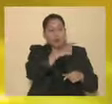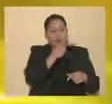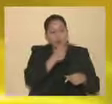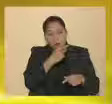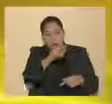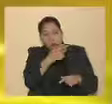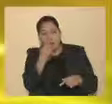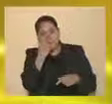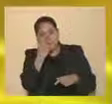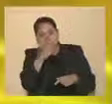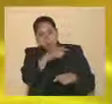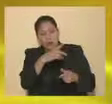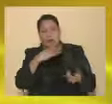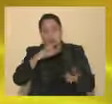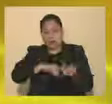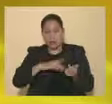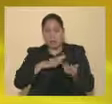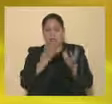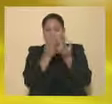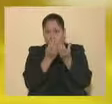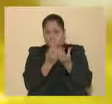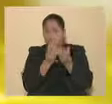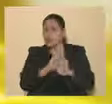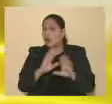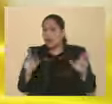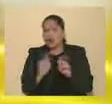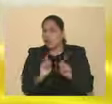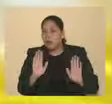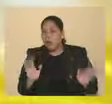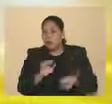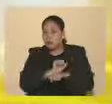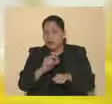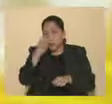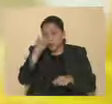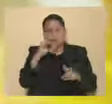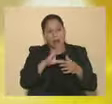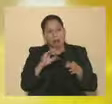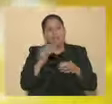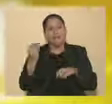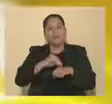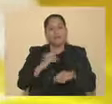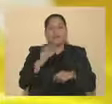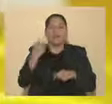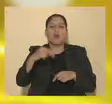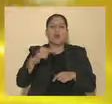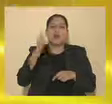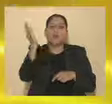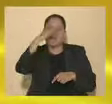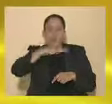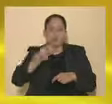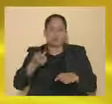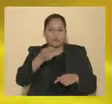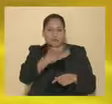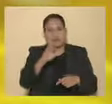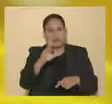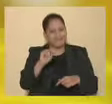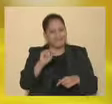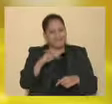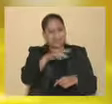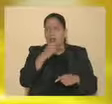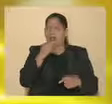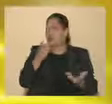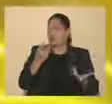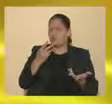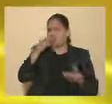tienes pene y tienes testículos. No hay más. Claro. Punto. No ponerle sobrenombres porque esto también llega a haber